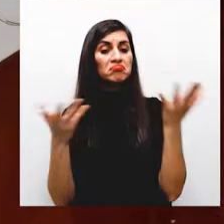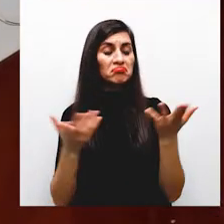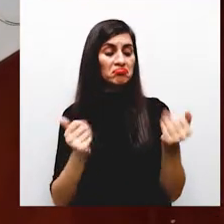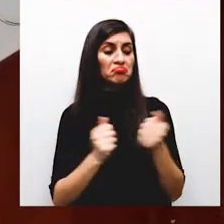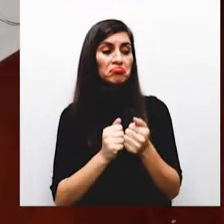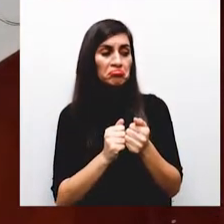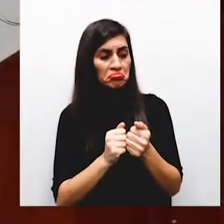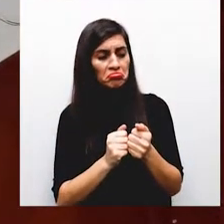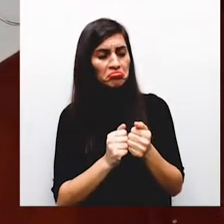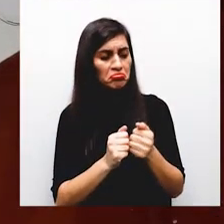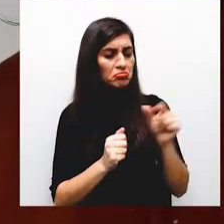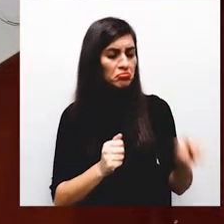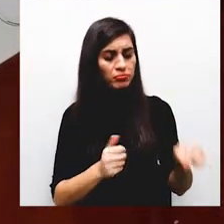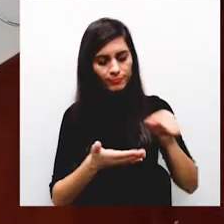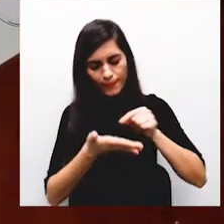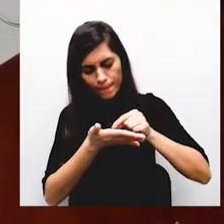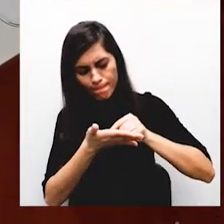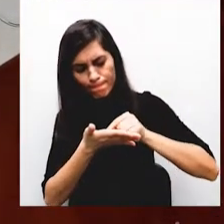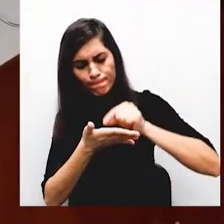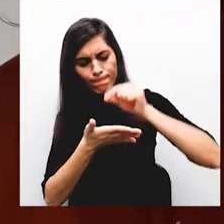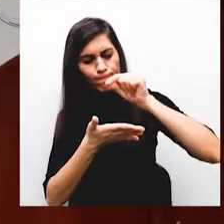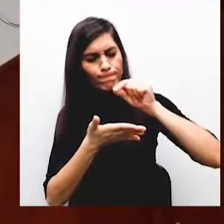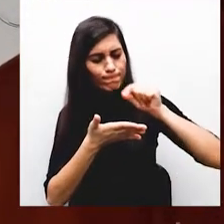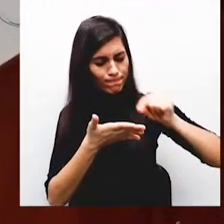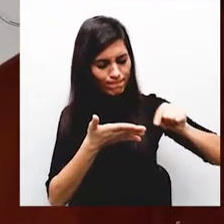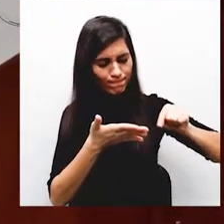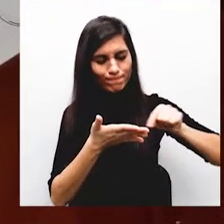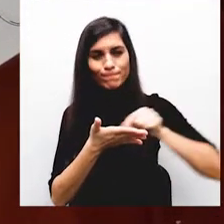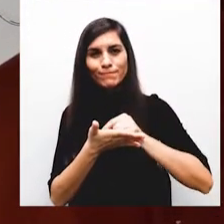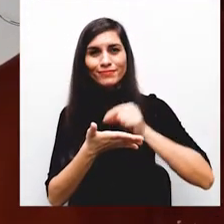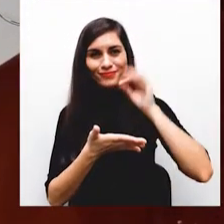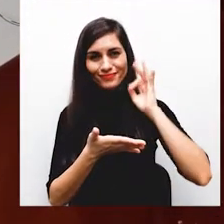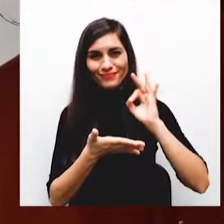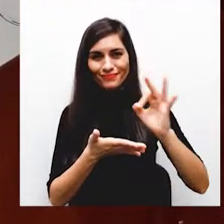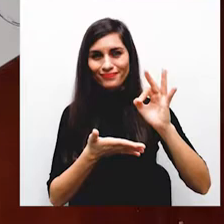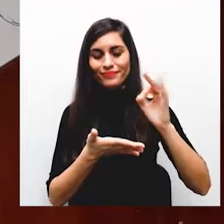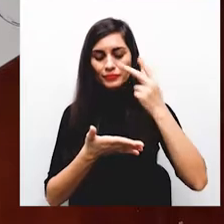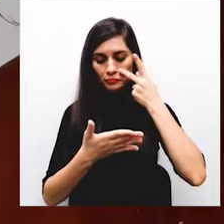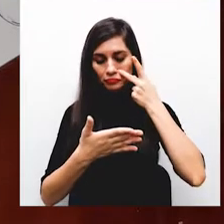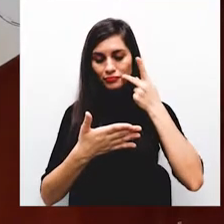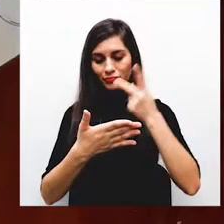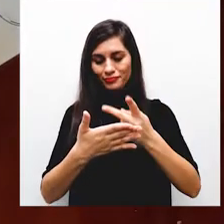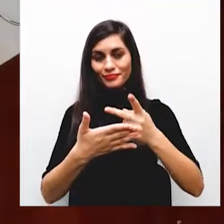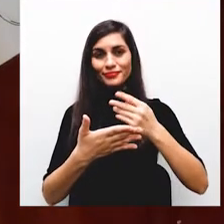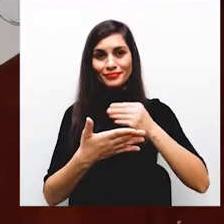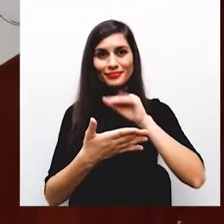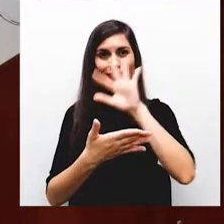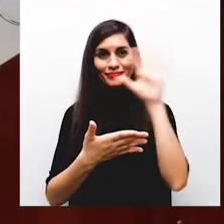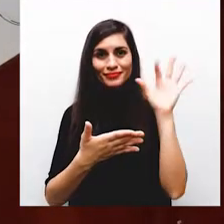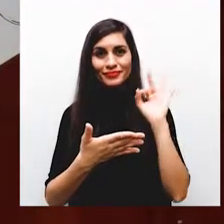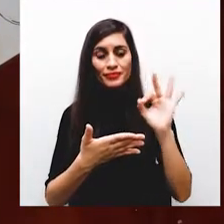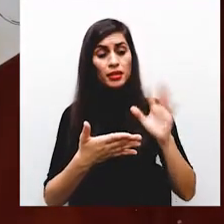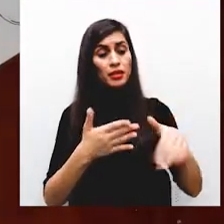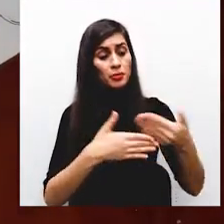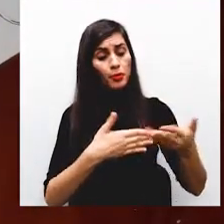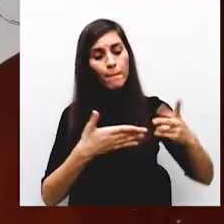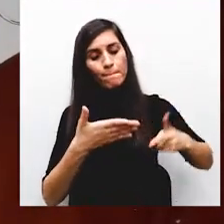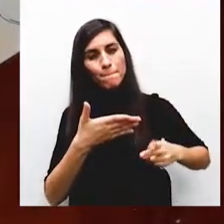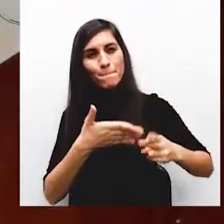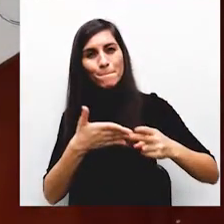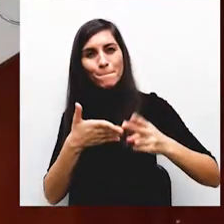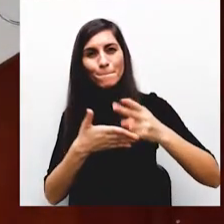utilizar un marcador para repasarlo y que quede una figura bien marcada que podamos